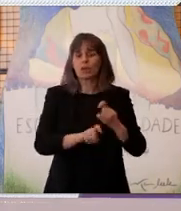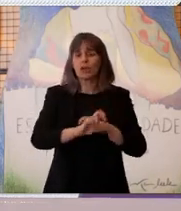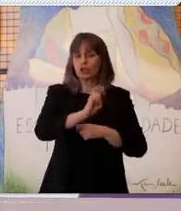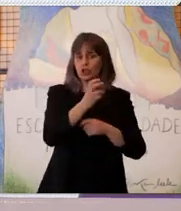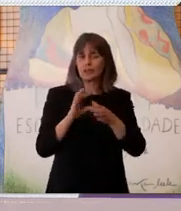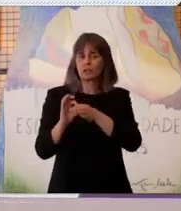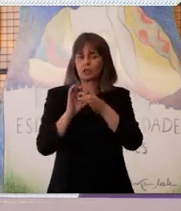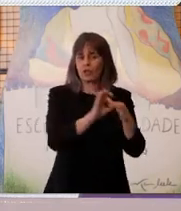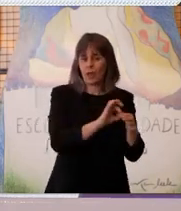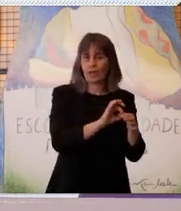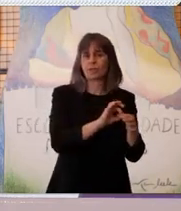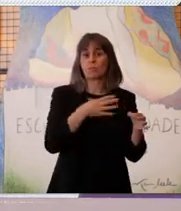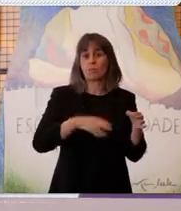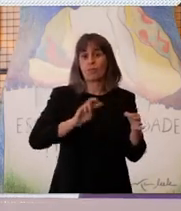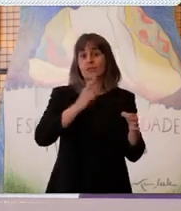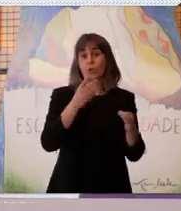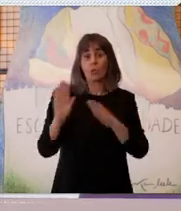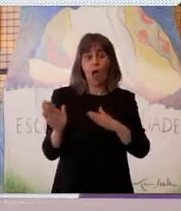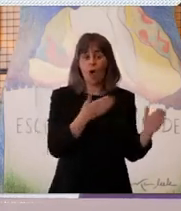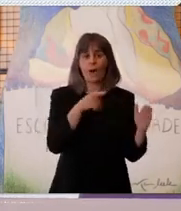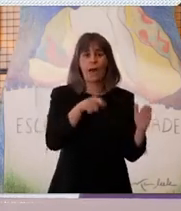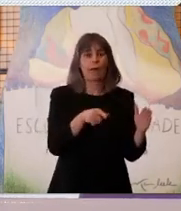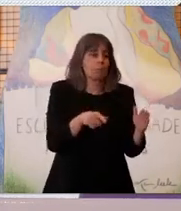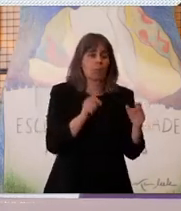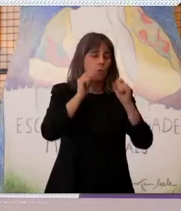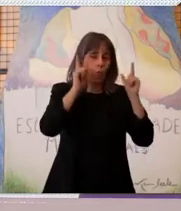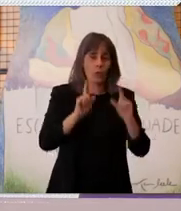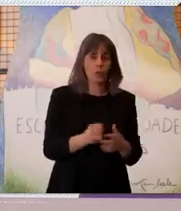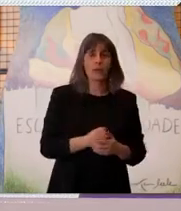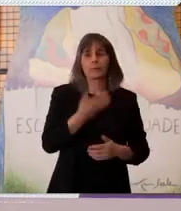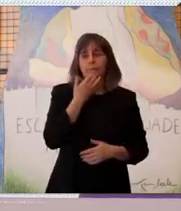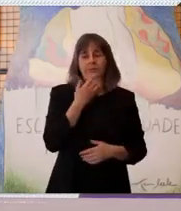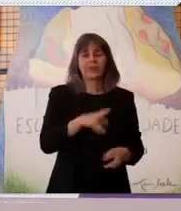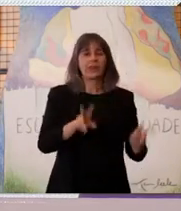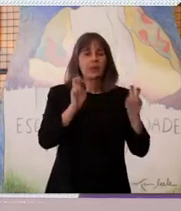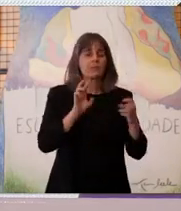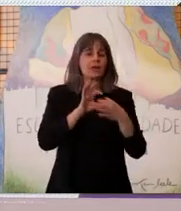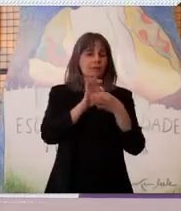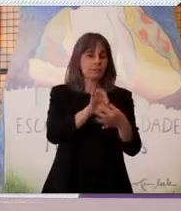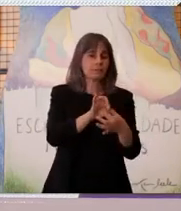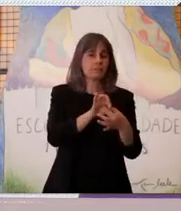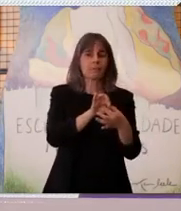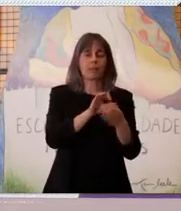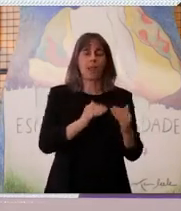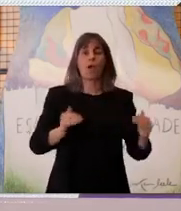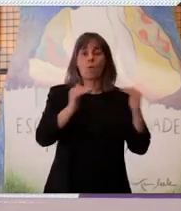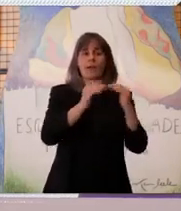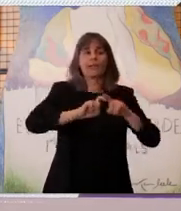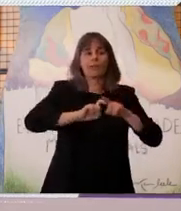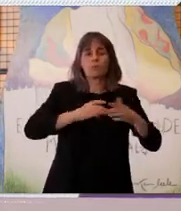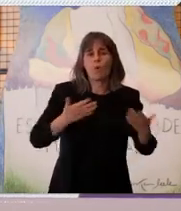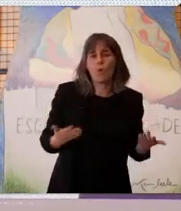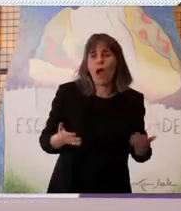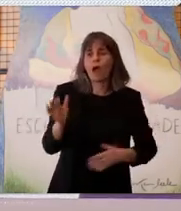interpelan y que a lo mejor en la segunda ola pues no teníamos tan en cuenta no y son cuestiones que tienen que ver con qué igualdad que decía al